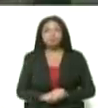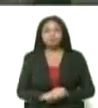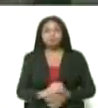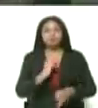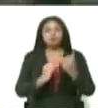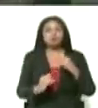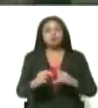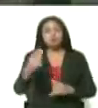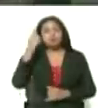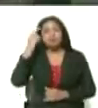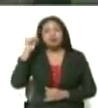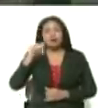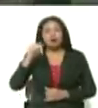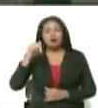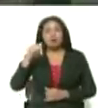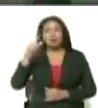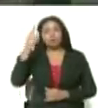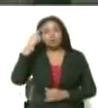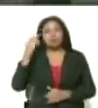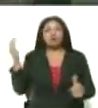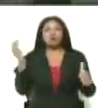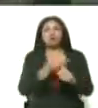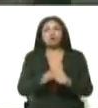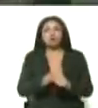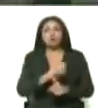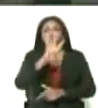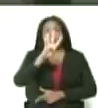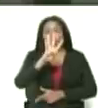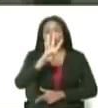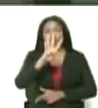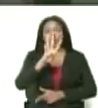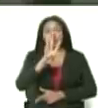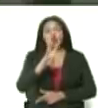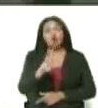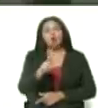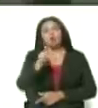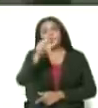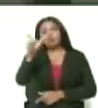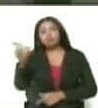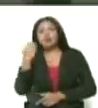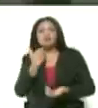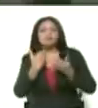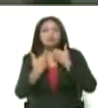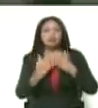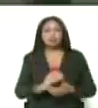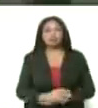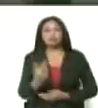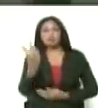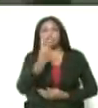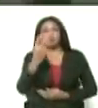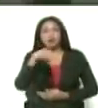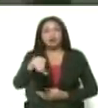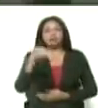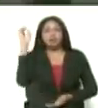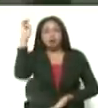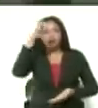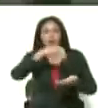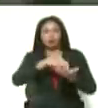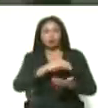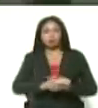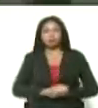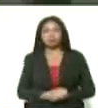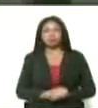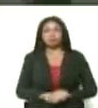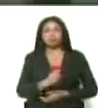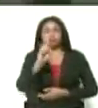últimas 24 horas se han detectado 4 nuevos casos, 2 de ellos en el estado Aragua,